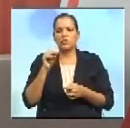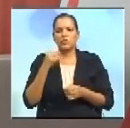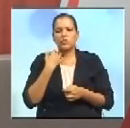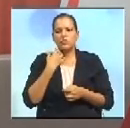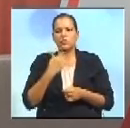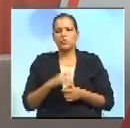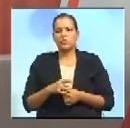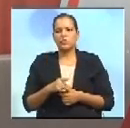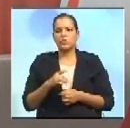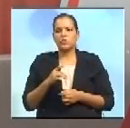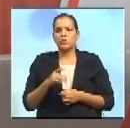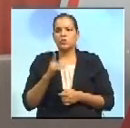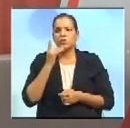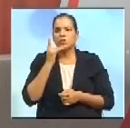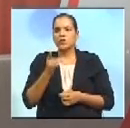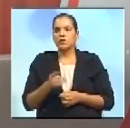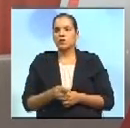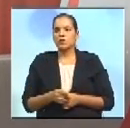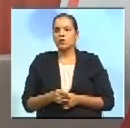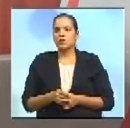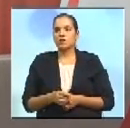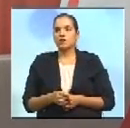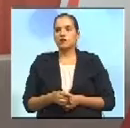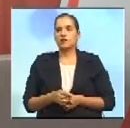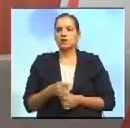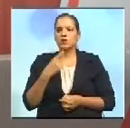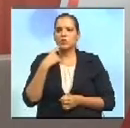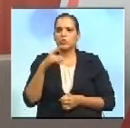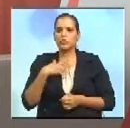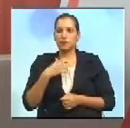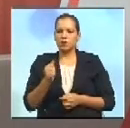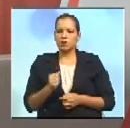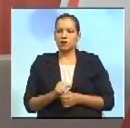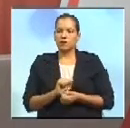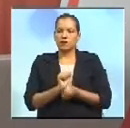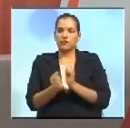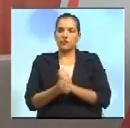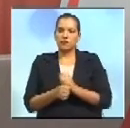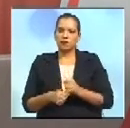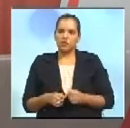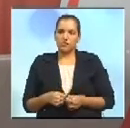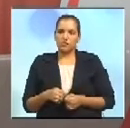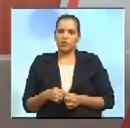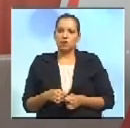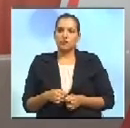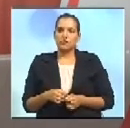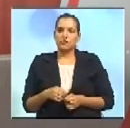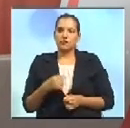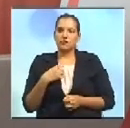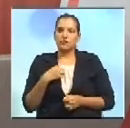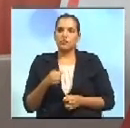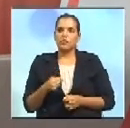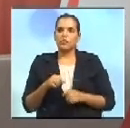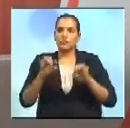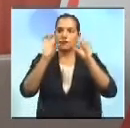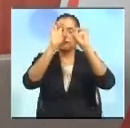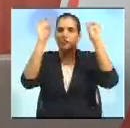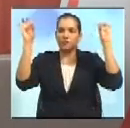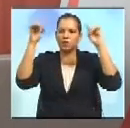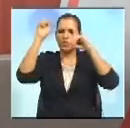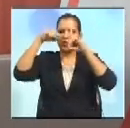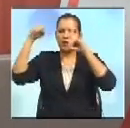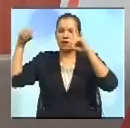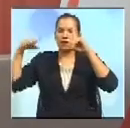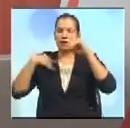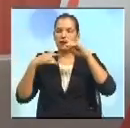descontento, lo dicen en las cámaras, por este tema. Dice que los inconvenientes por los cables de electricidad